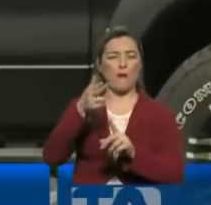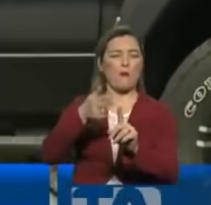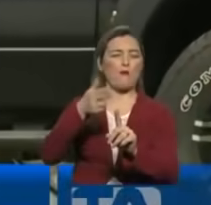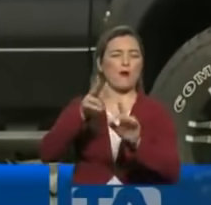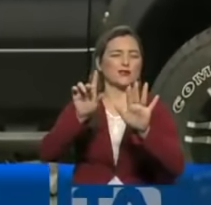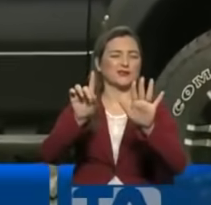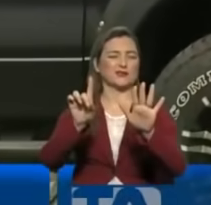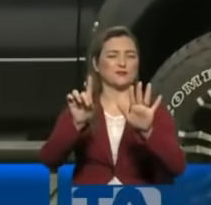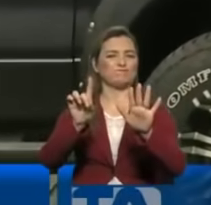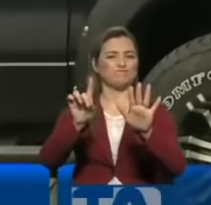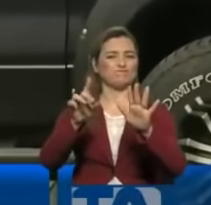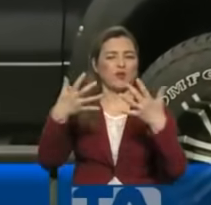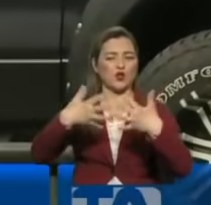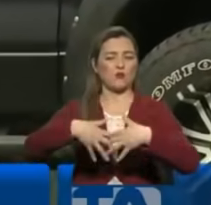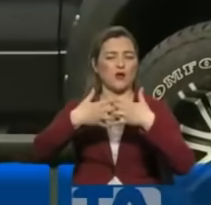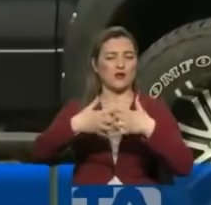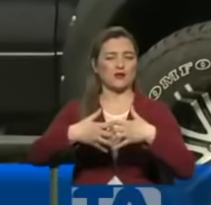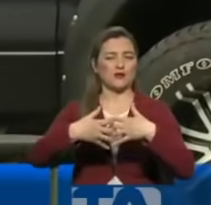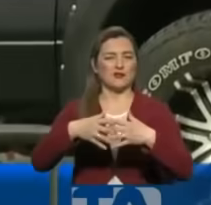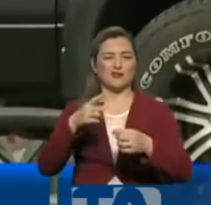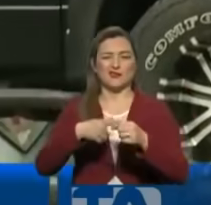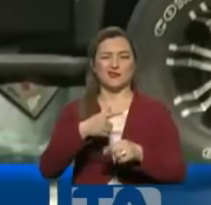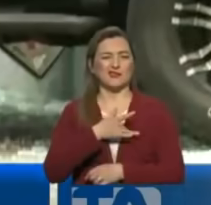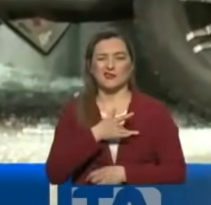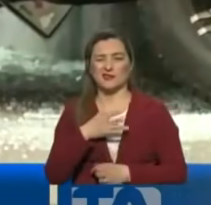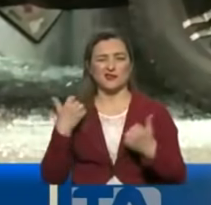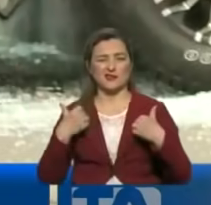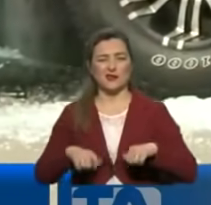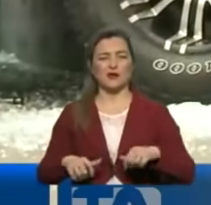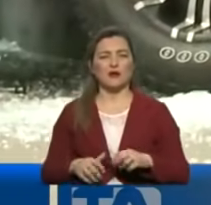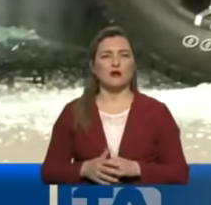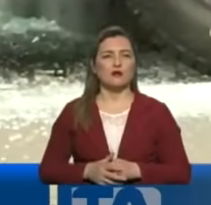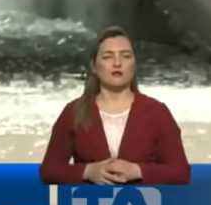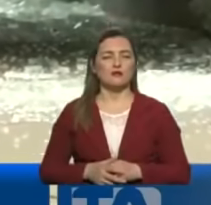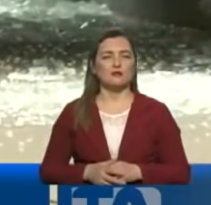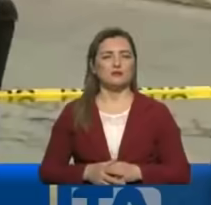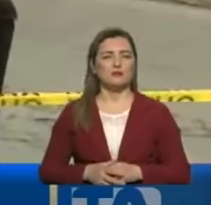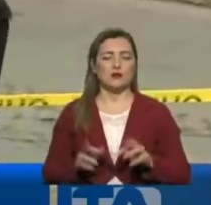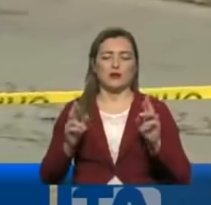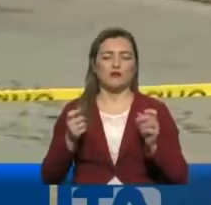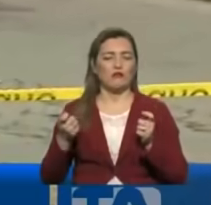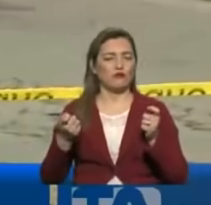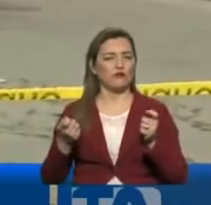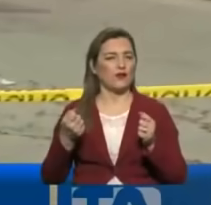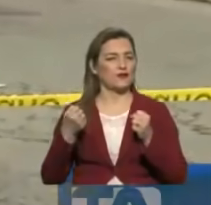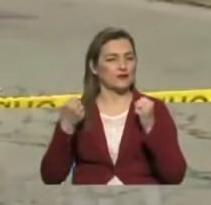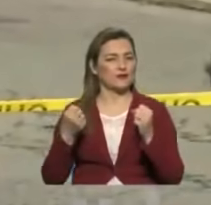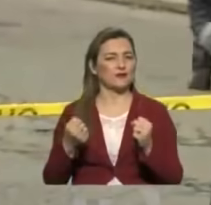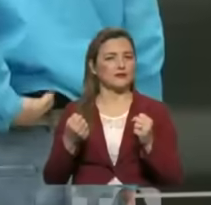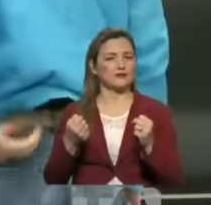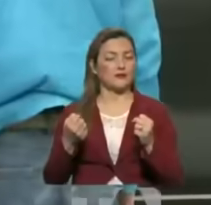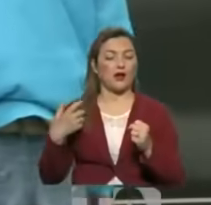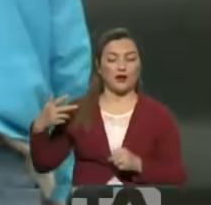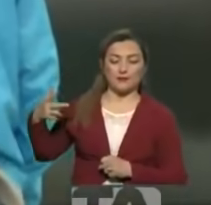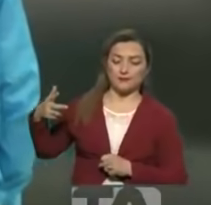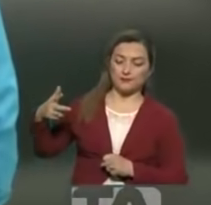rápida. Pues es penoso lo que pasa en Quito. Esperemos que, ¿cómo se llama?, se tomen medidas fuertes. Según testigos, la camioneta bajaba